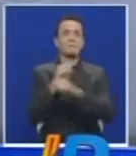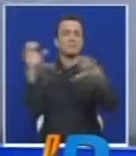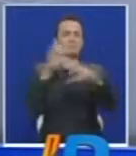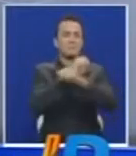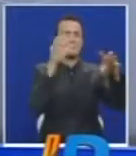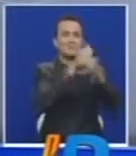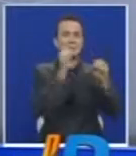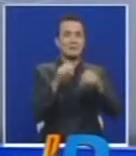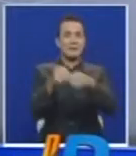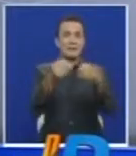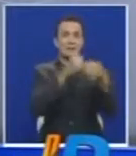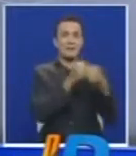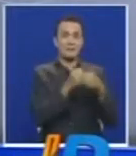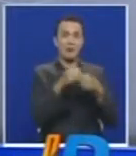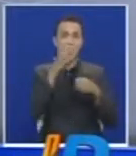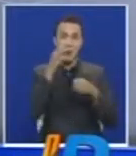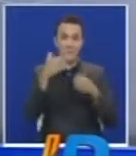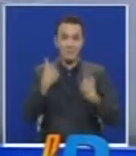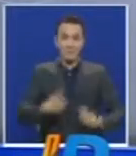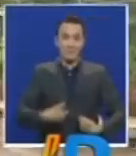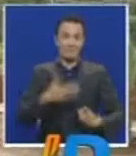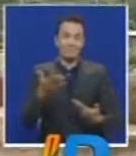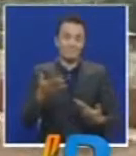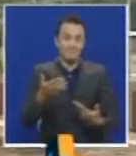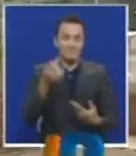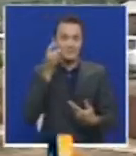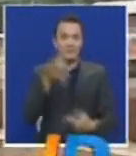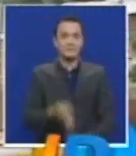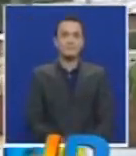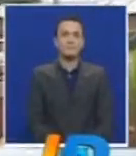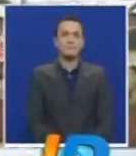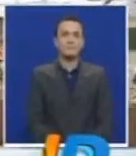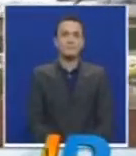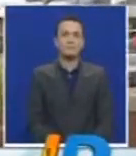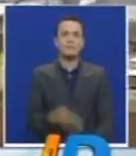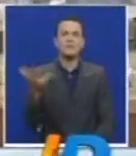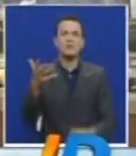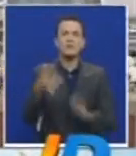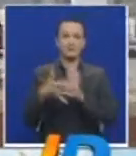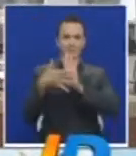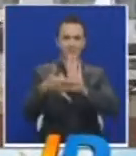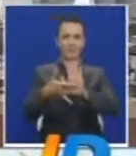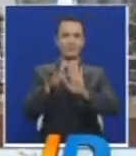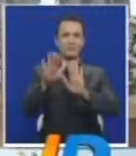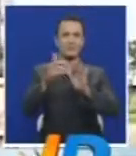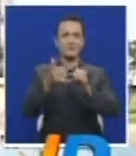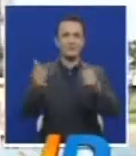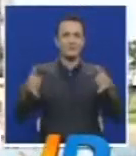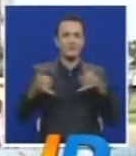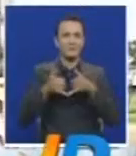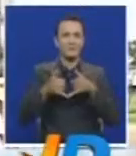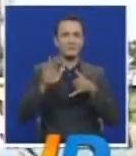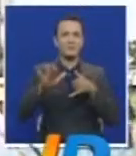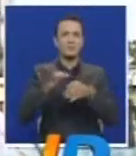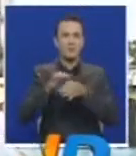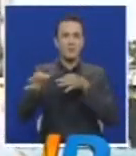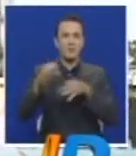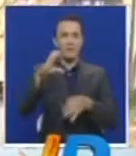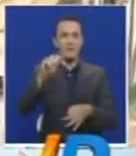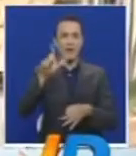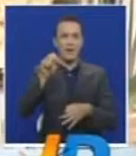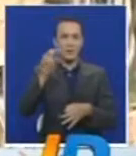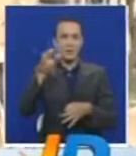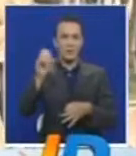explosivos utilizados por los supuestos guerrilleros. El ataque se produjo en esta planta avícola en la vereda La Robleda, jurisdicción del municipio de